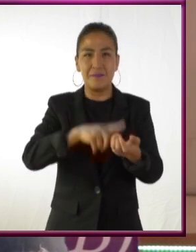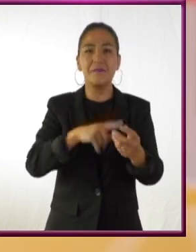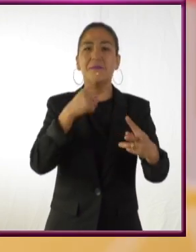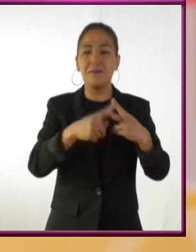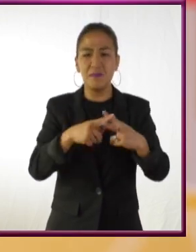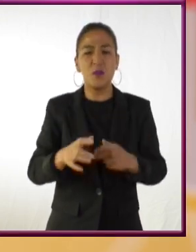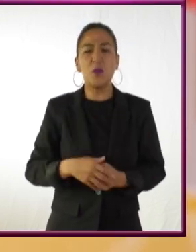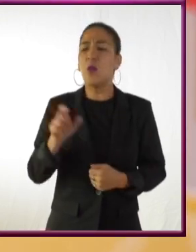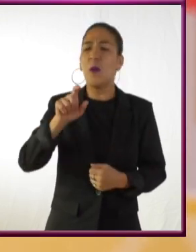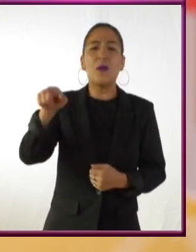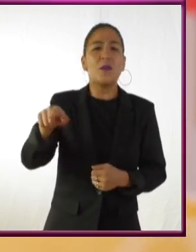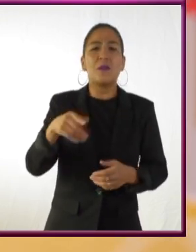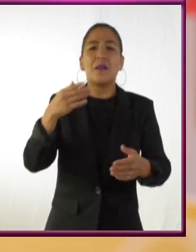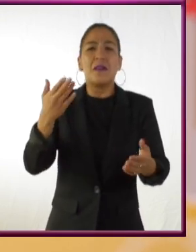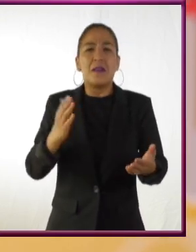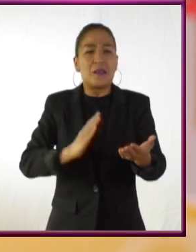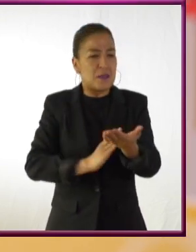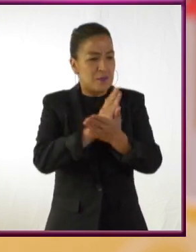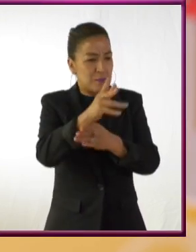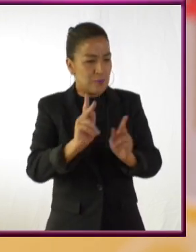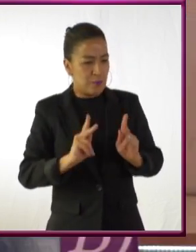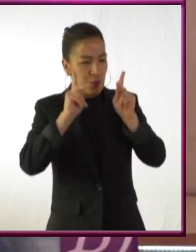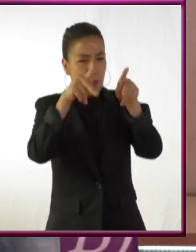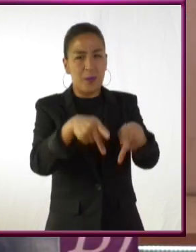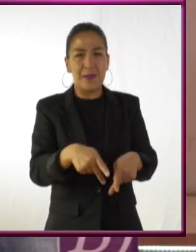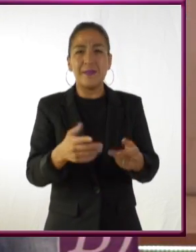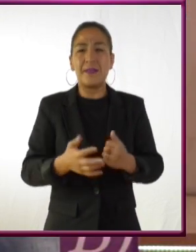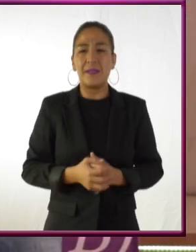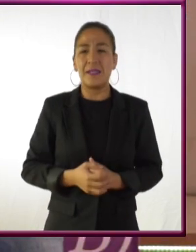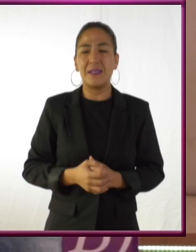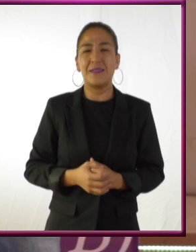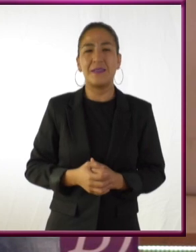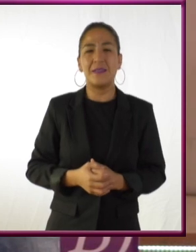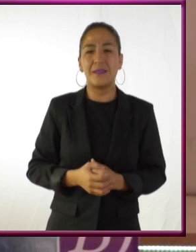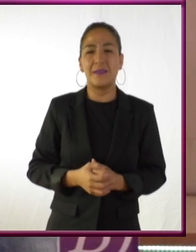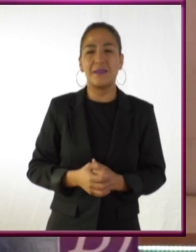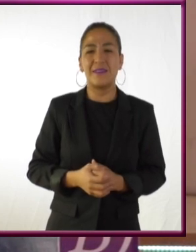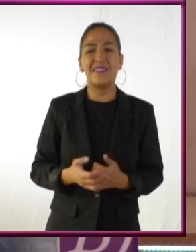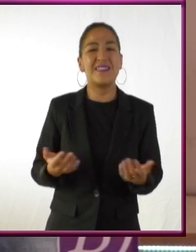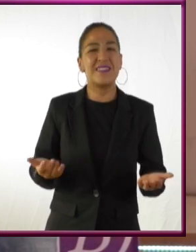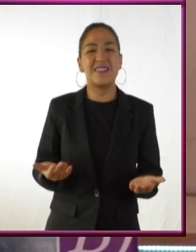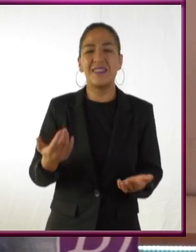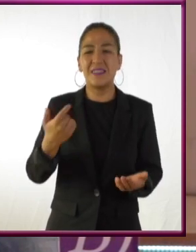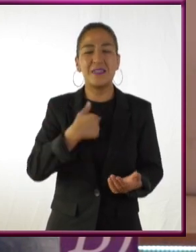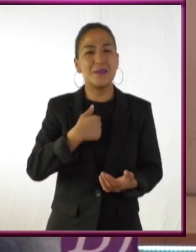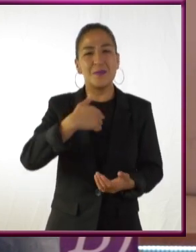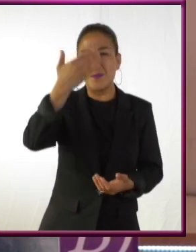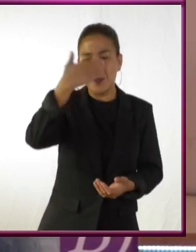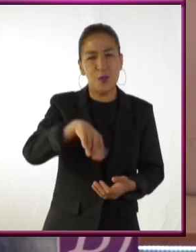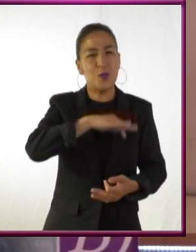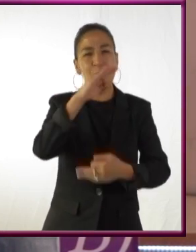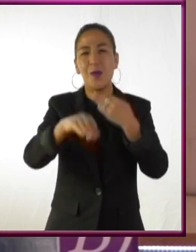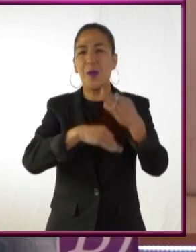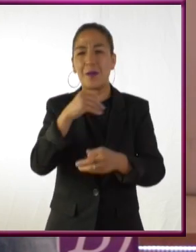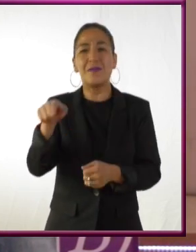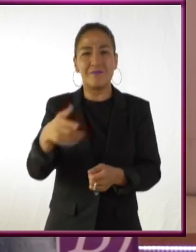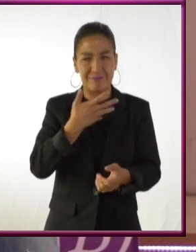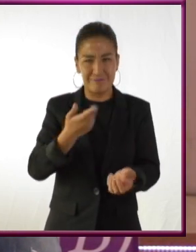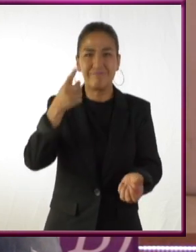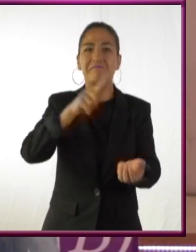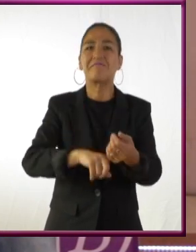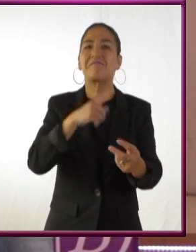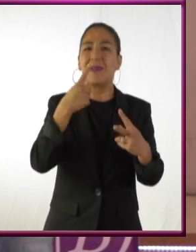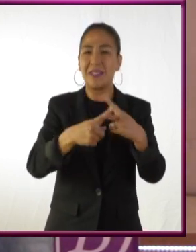matemáticas. ¿Cuándo fue la última vez que cruzaste un puente? ¿Por qué me sigo sorprendiendo? Si en todo, absolutamente